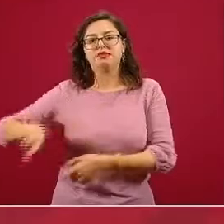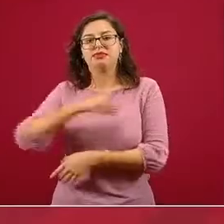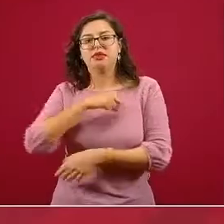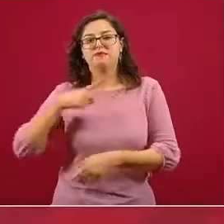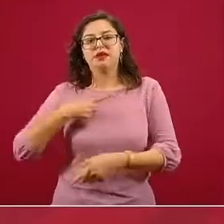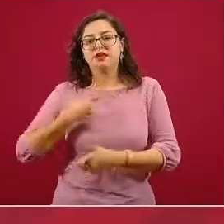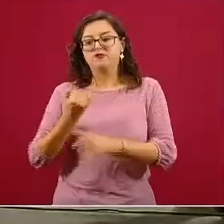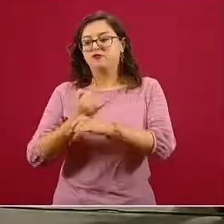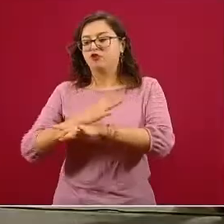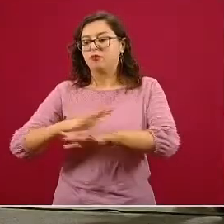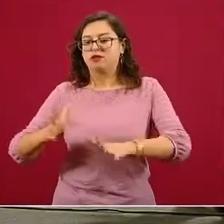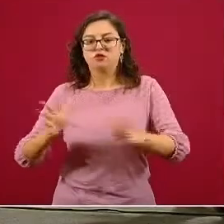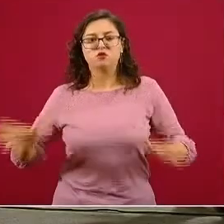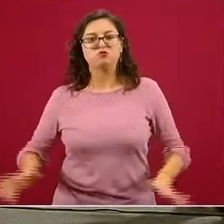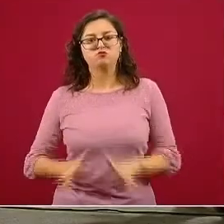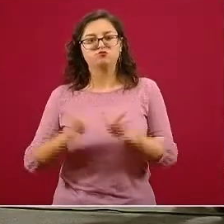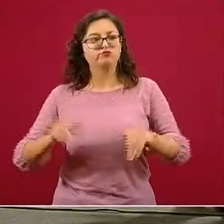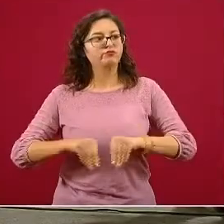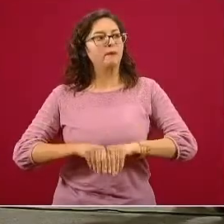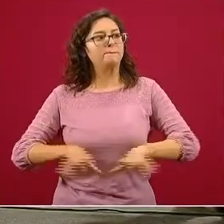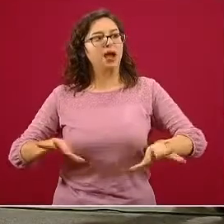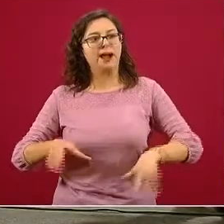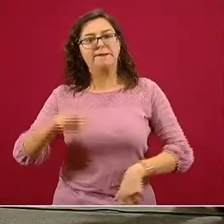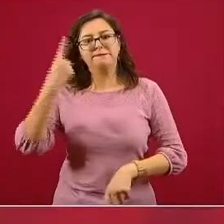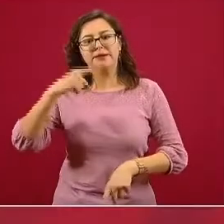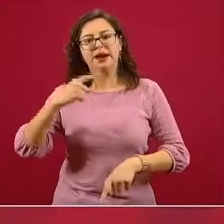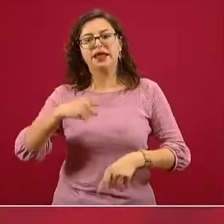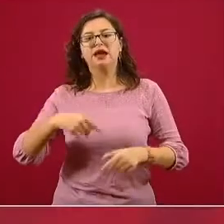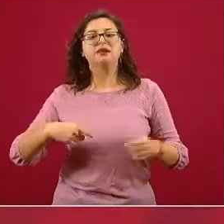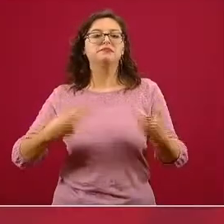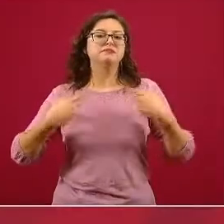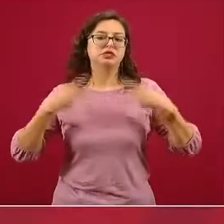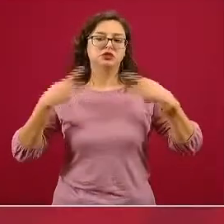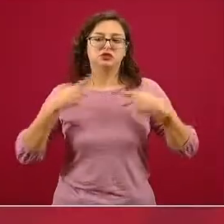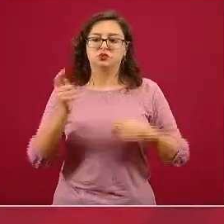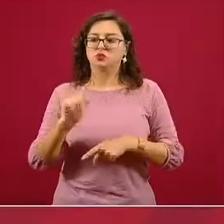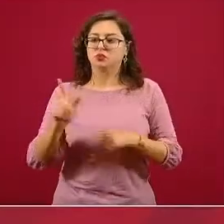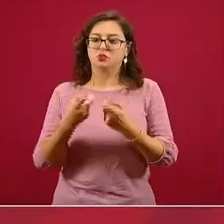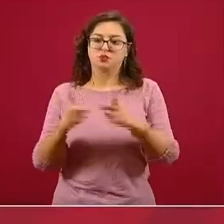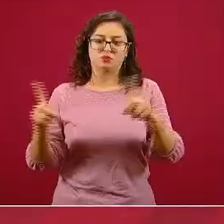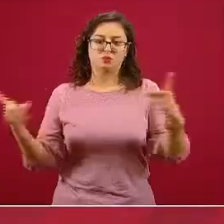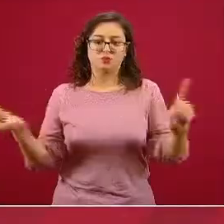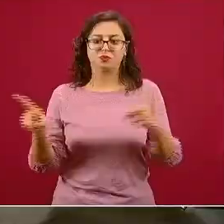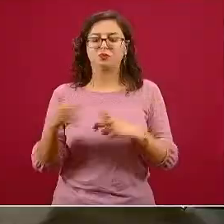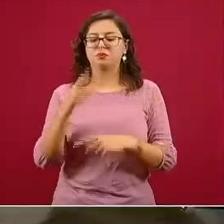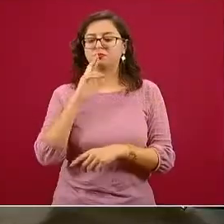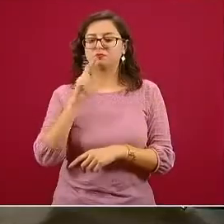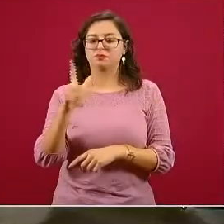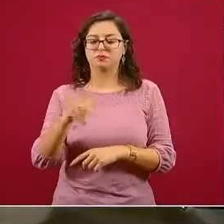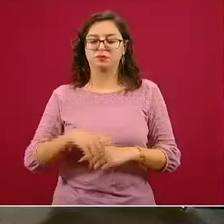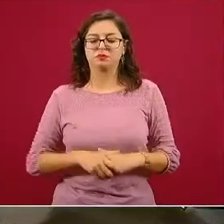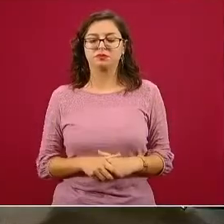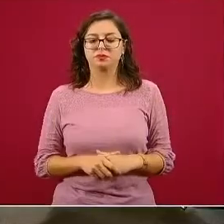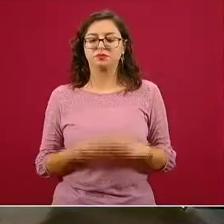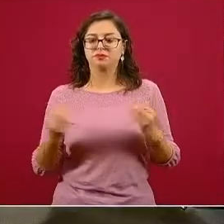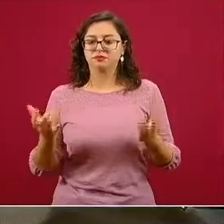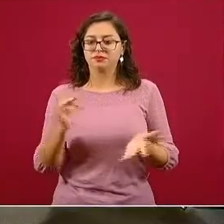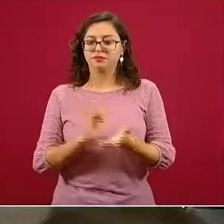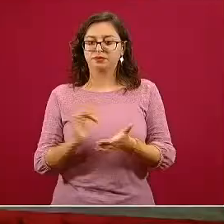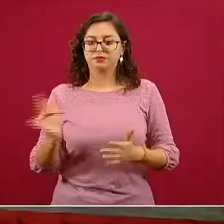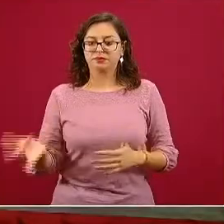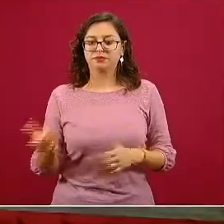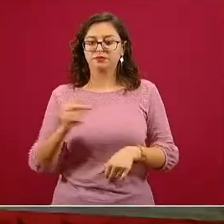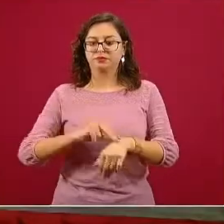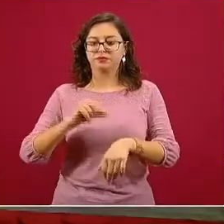y fomentar el desarrollo de las personas profesionales de la salud en el campo de la salud pública. Muchas